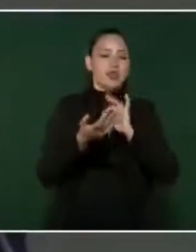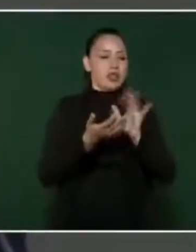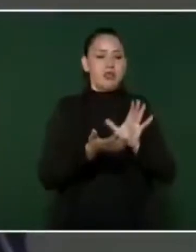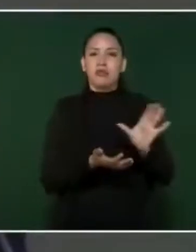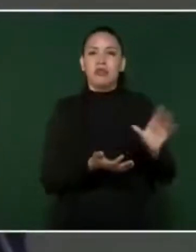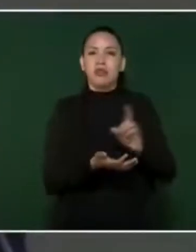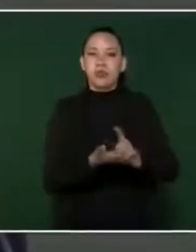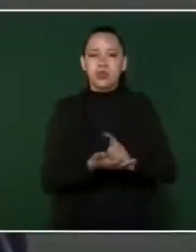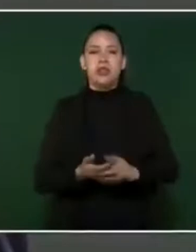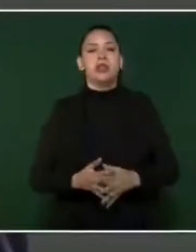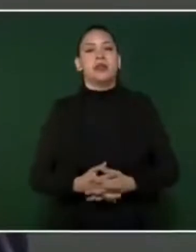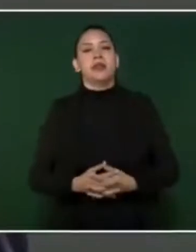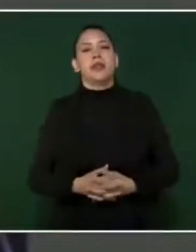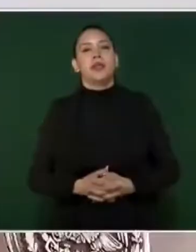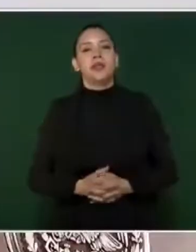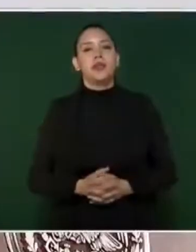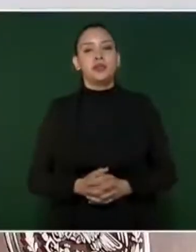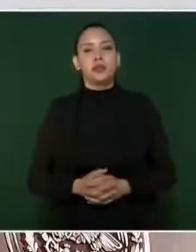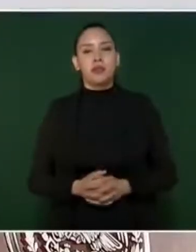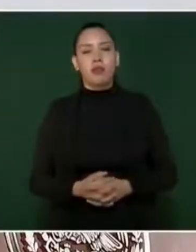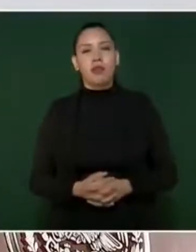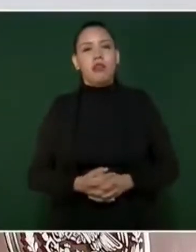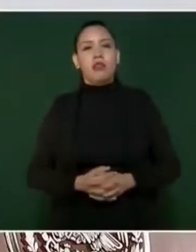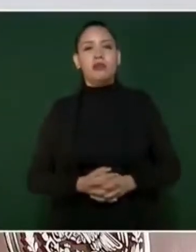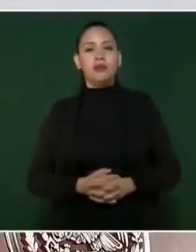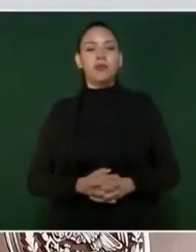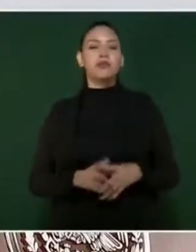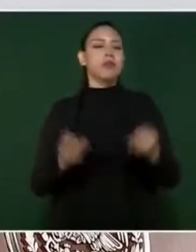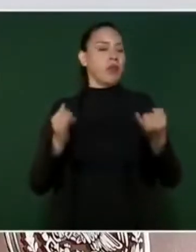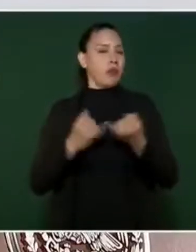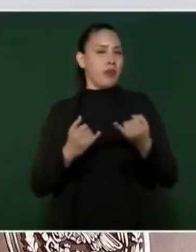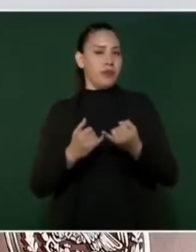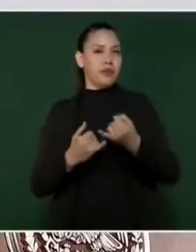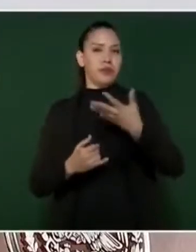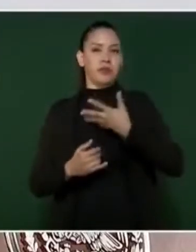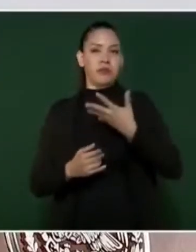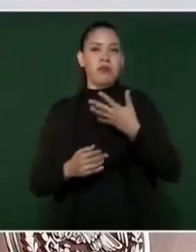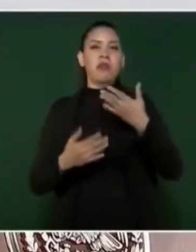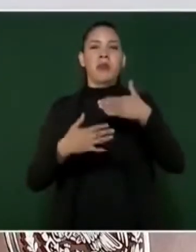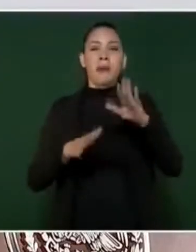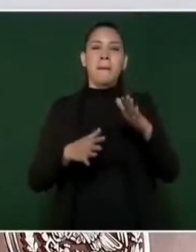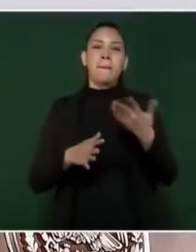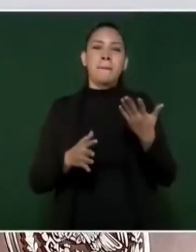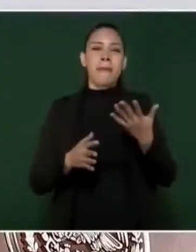Se trató el tema de las armas, del control